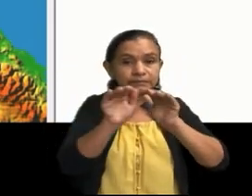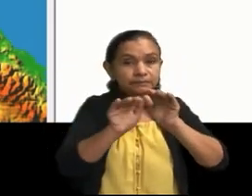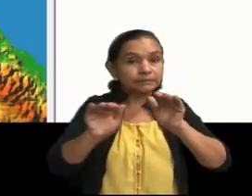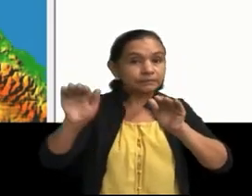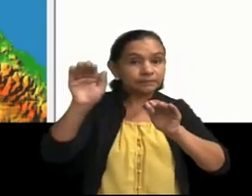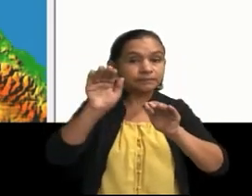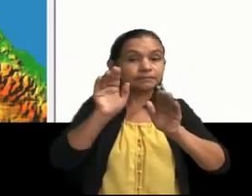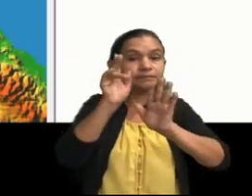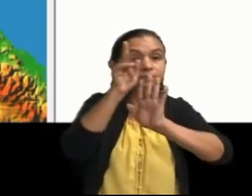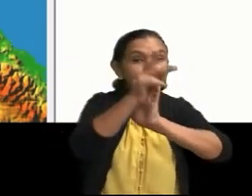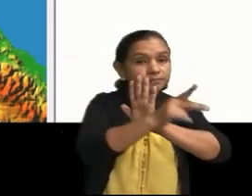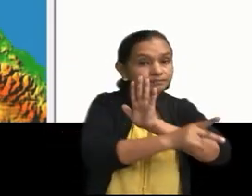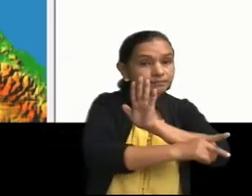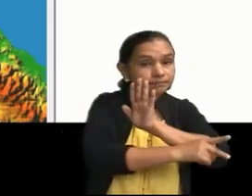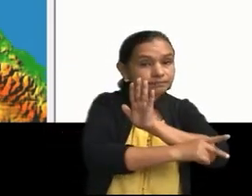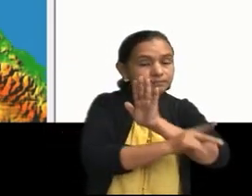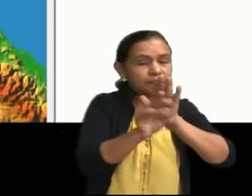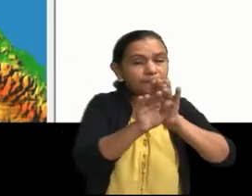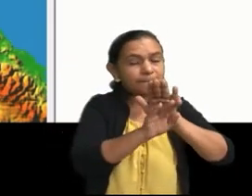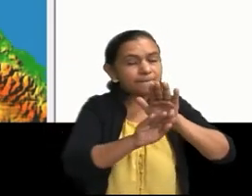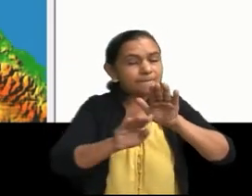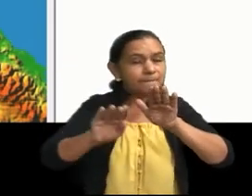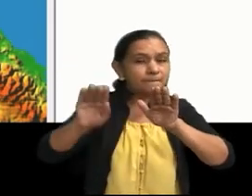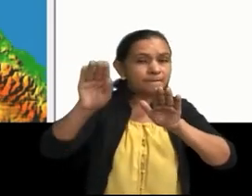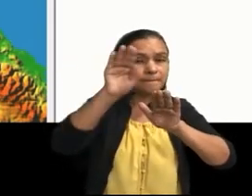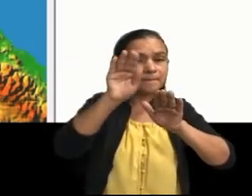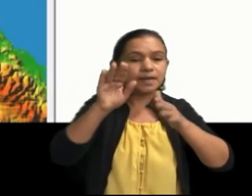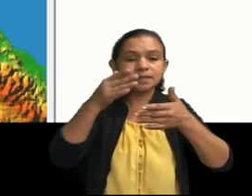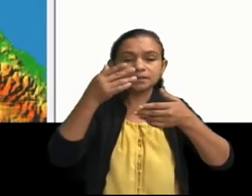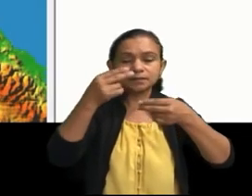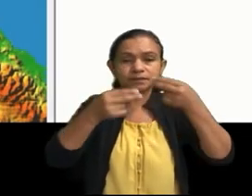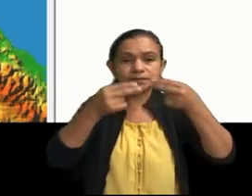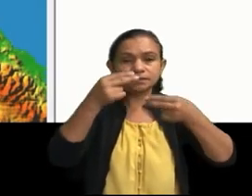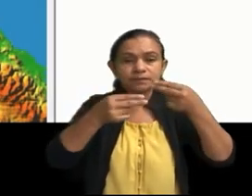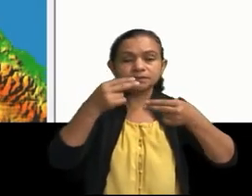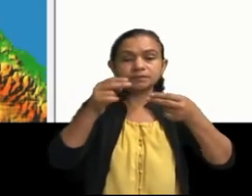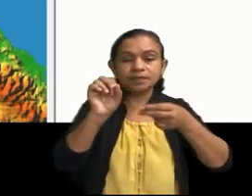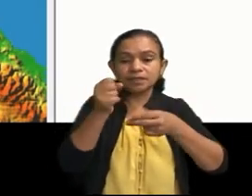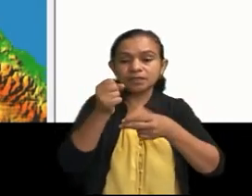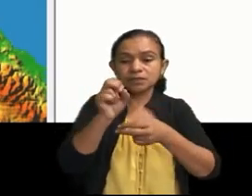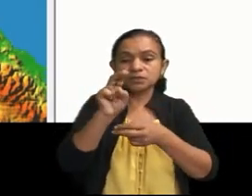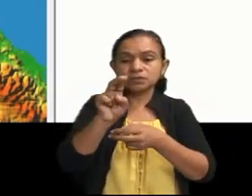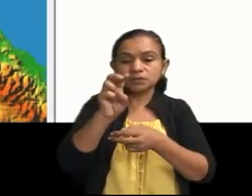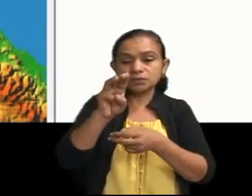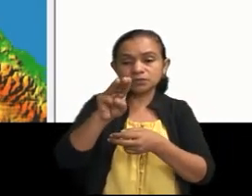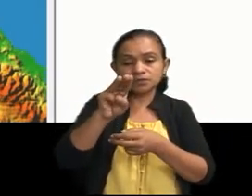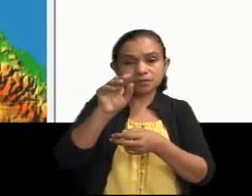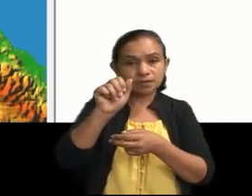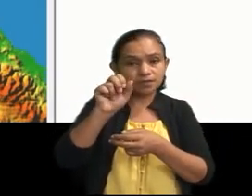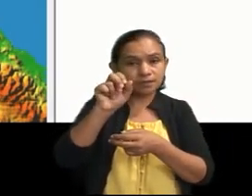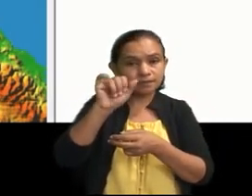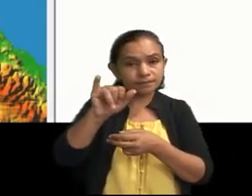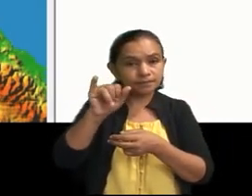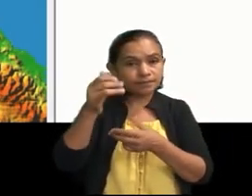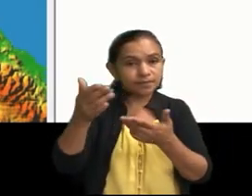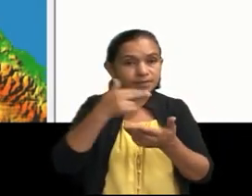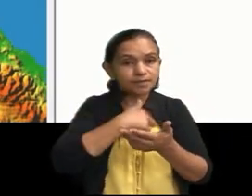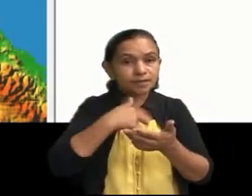los países, y es más grande ya hacer el cálculo para tsunami, enviar la información a los